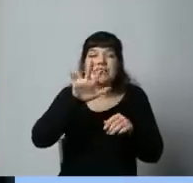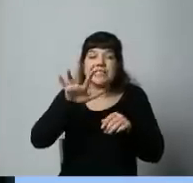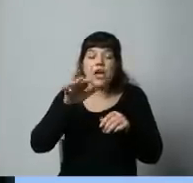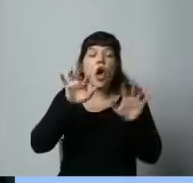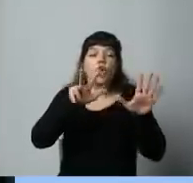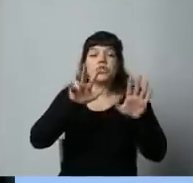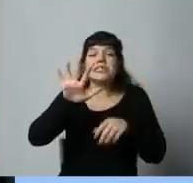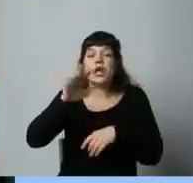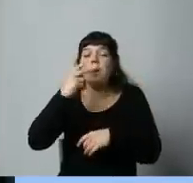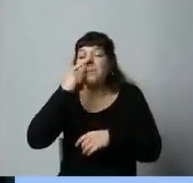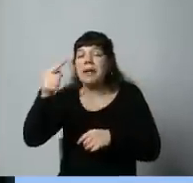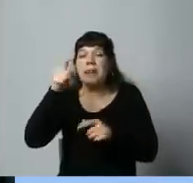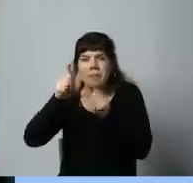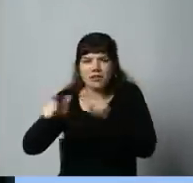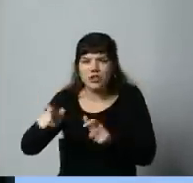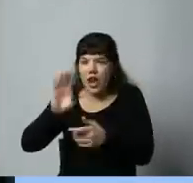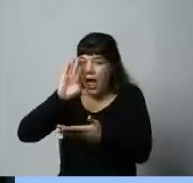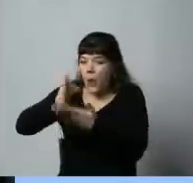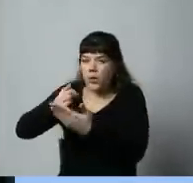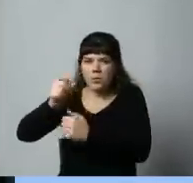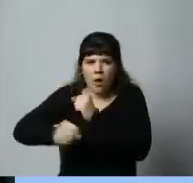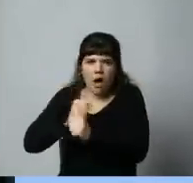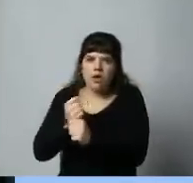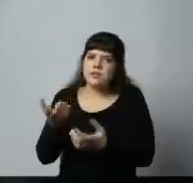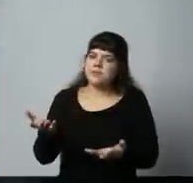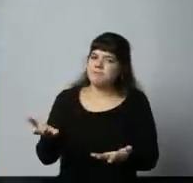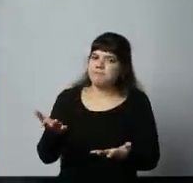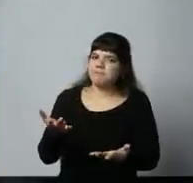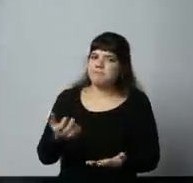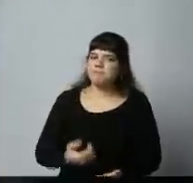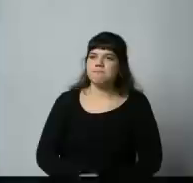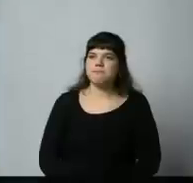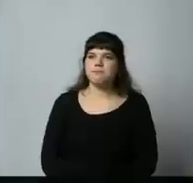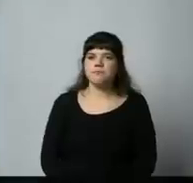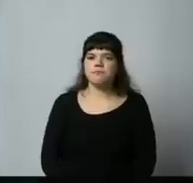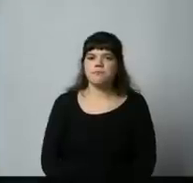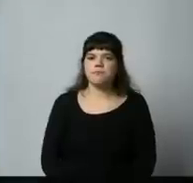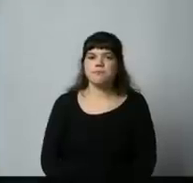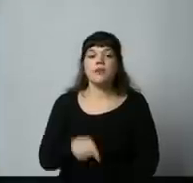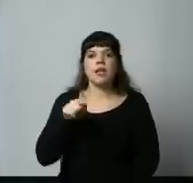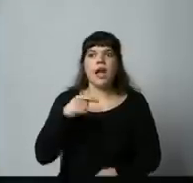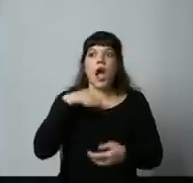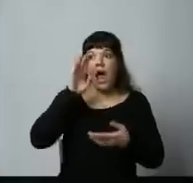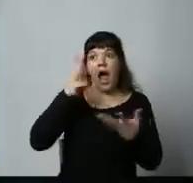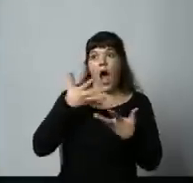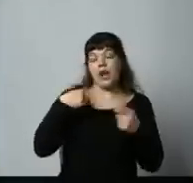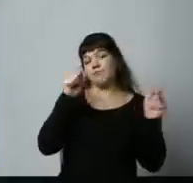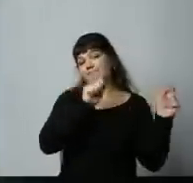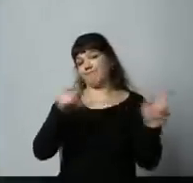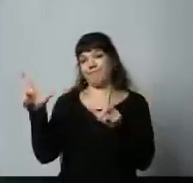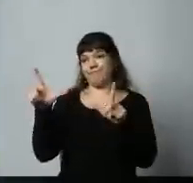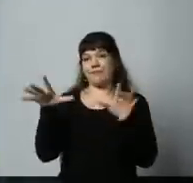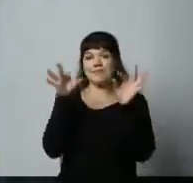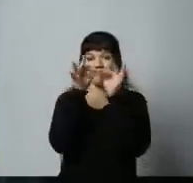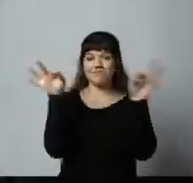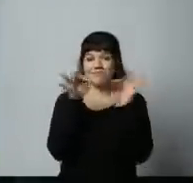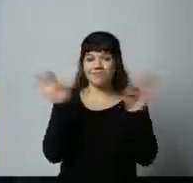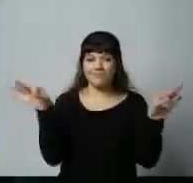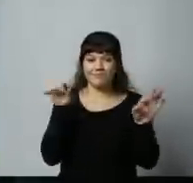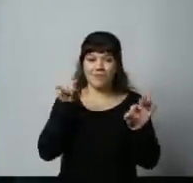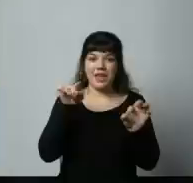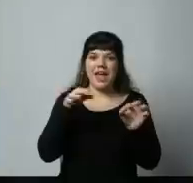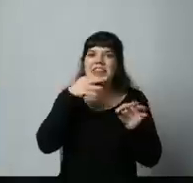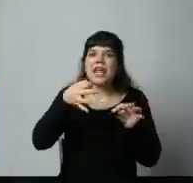nuevas pobres a fin de año no quiero terminar con la siguiente placa que es una cita textual de parte de la gira que hizo el